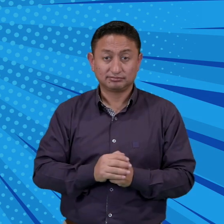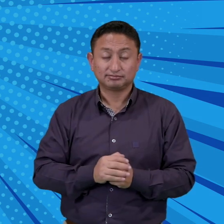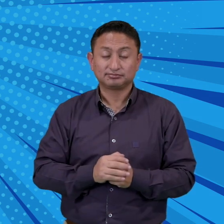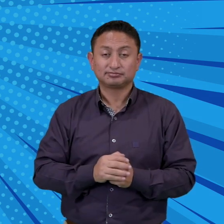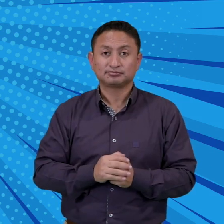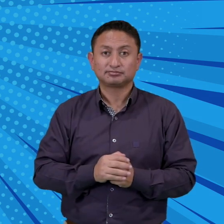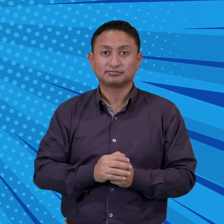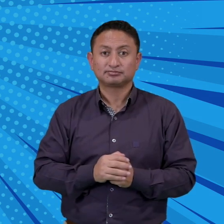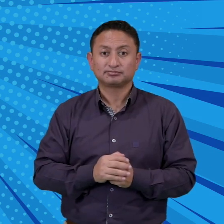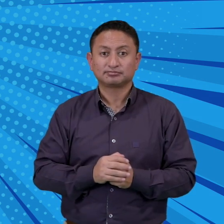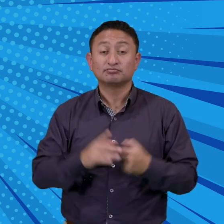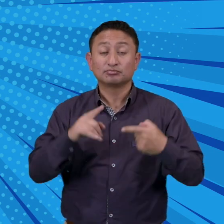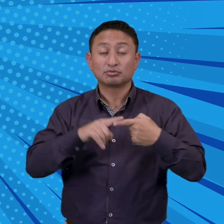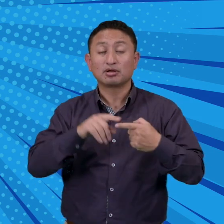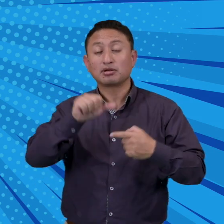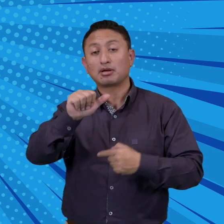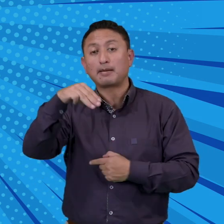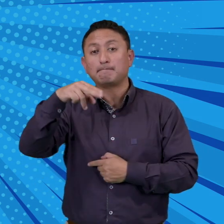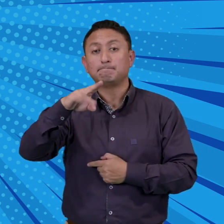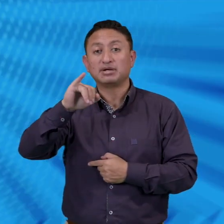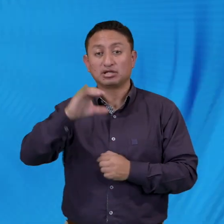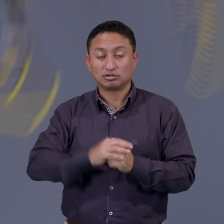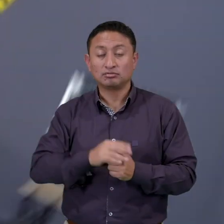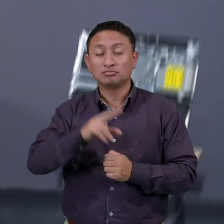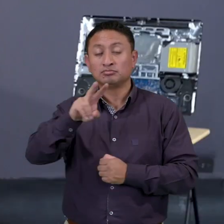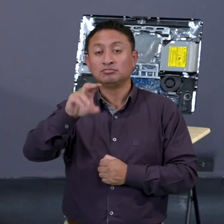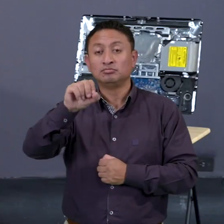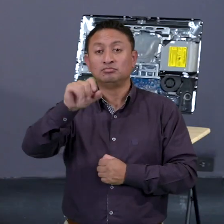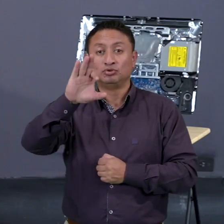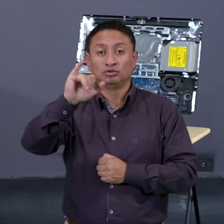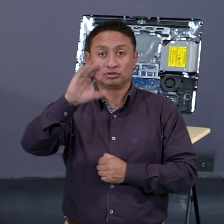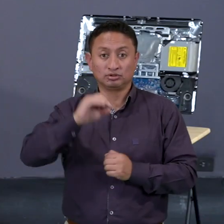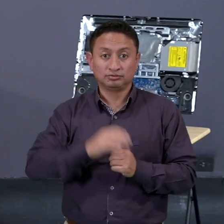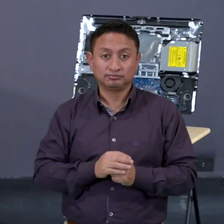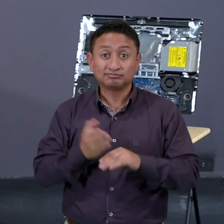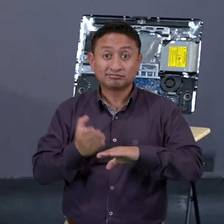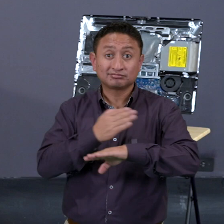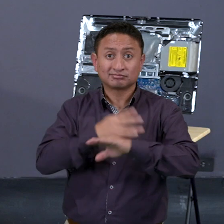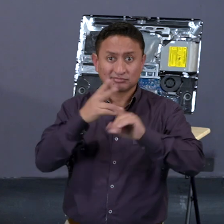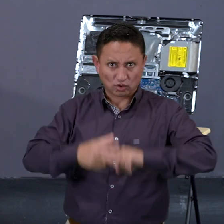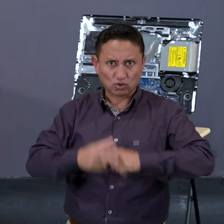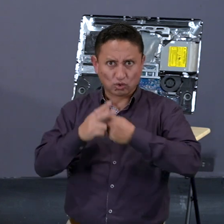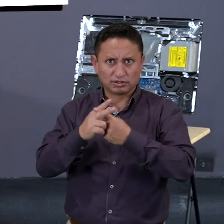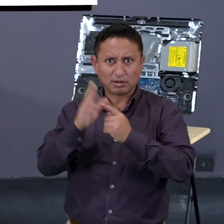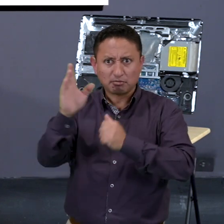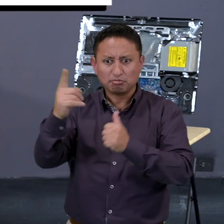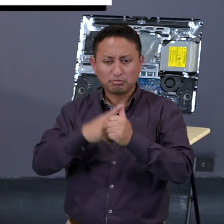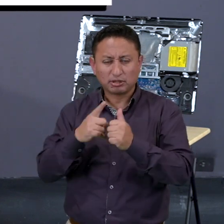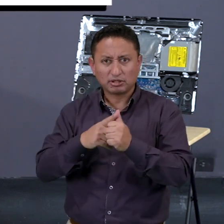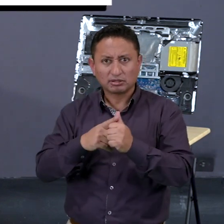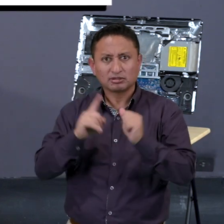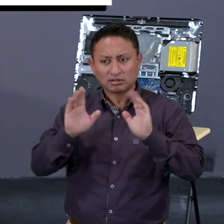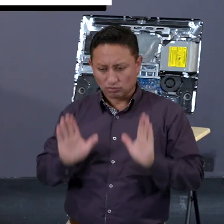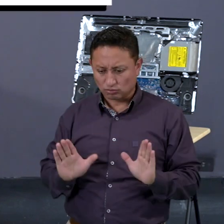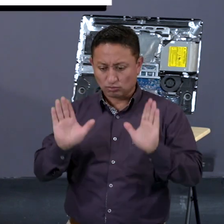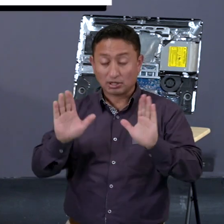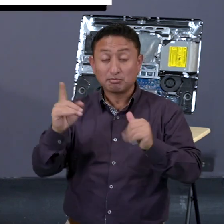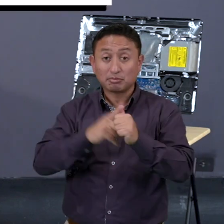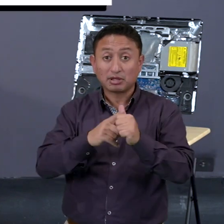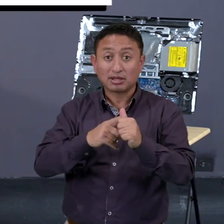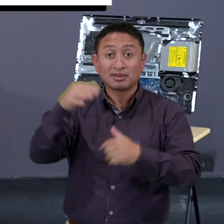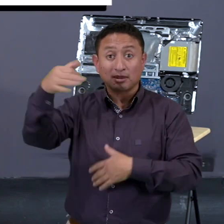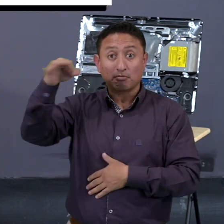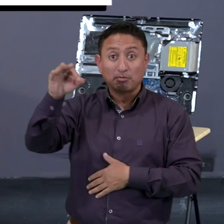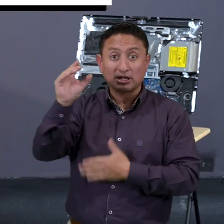determinados puntos, como amperímetros, voltímetros. Antes de comenzar a montar un circuito eléctrico, debemos representarlos gráficamente